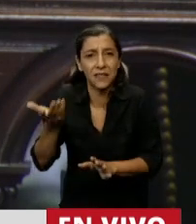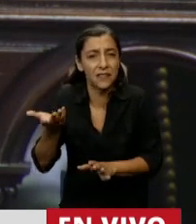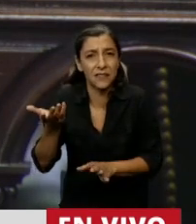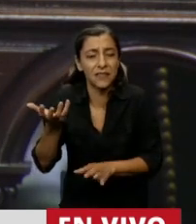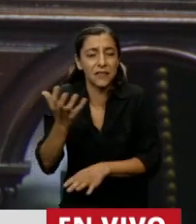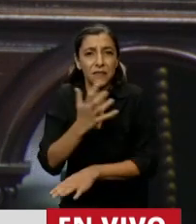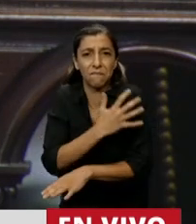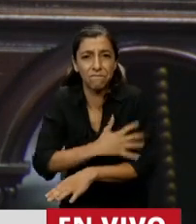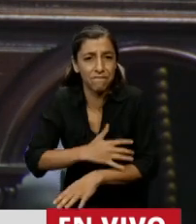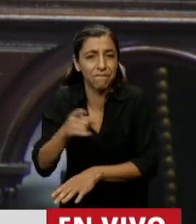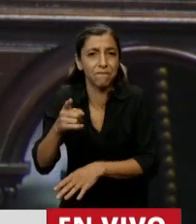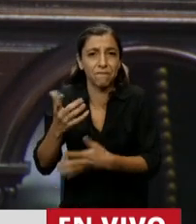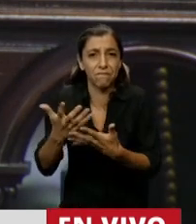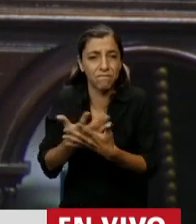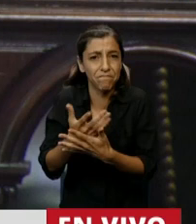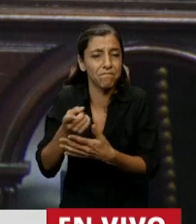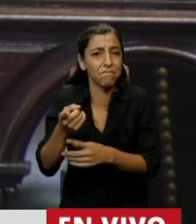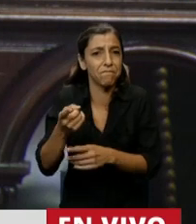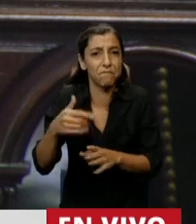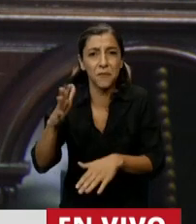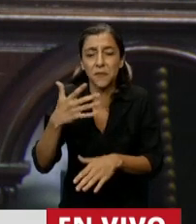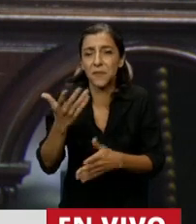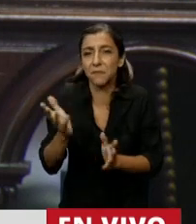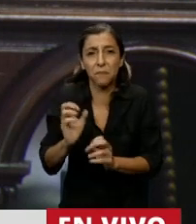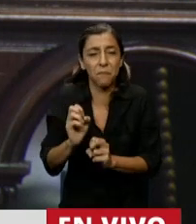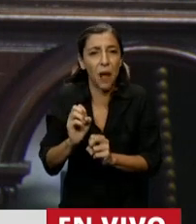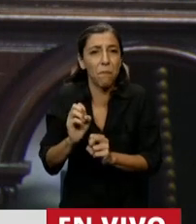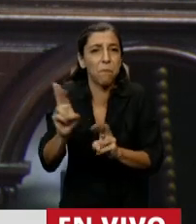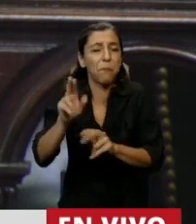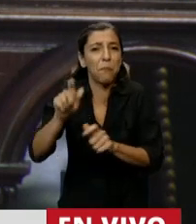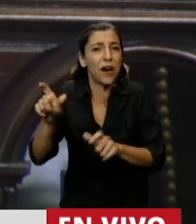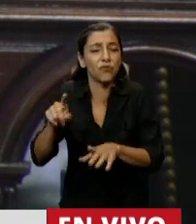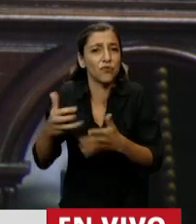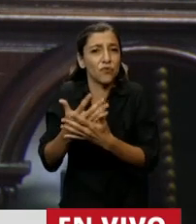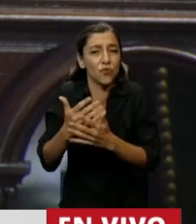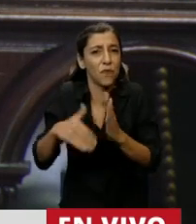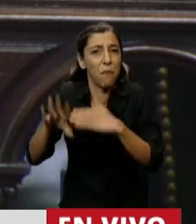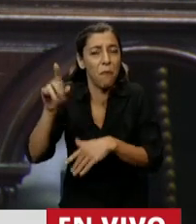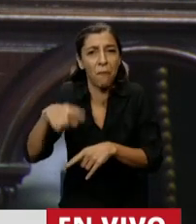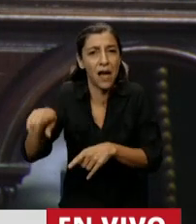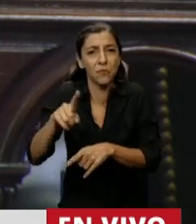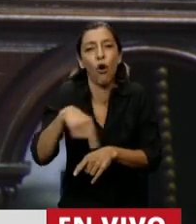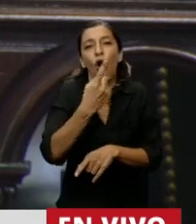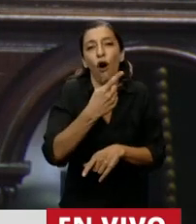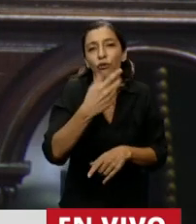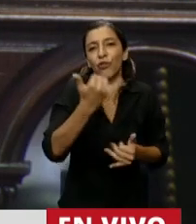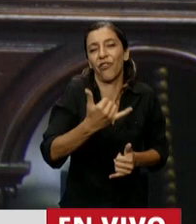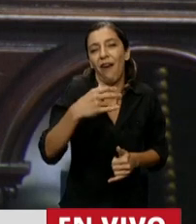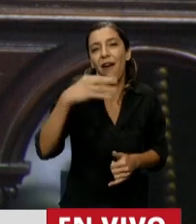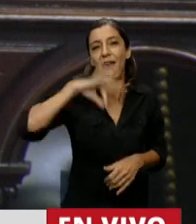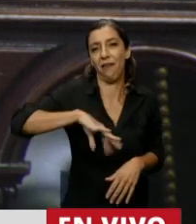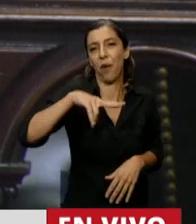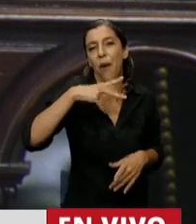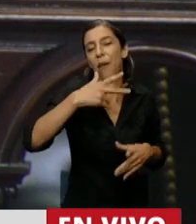especiales, a los más pobres, a los peor de la pirámide, y a muchos de ellos que